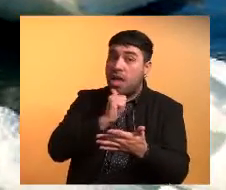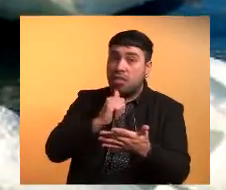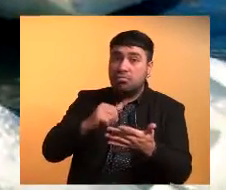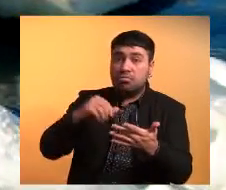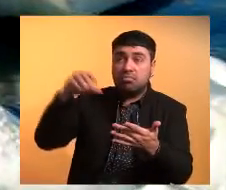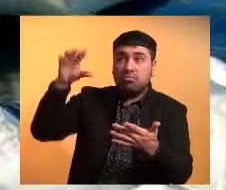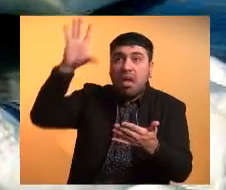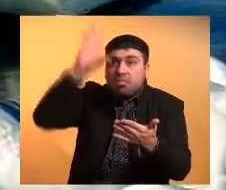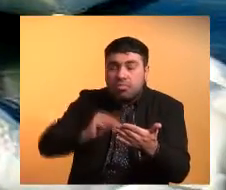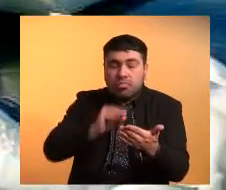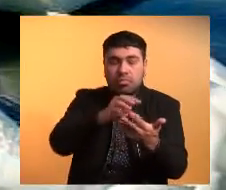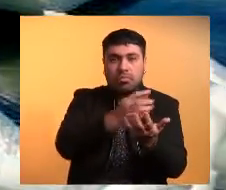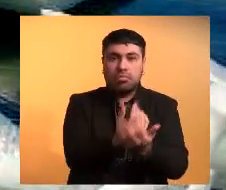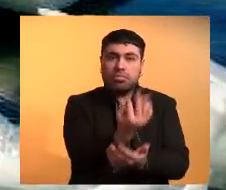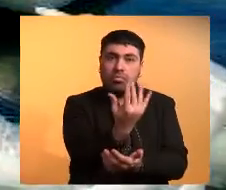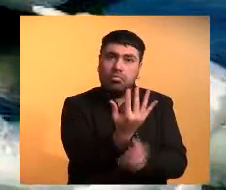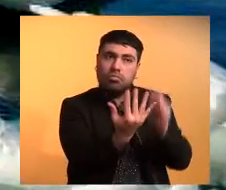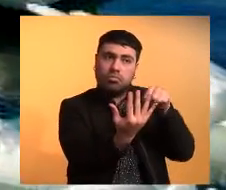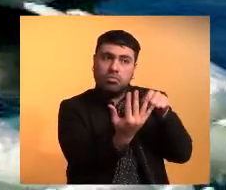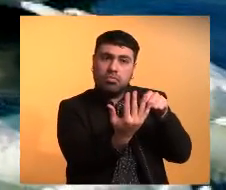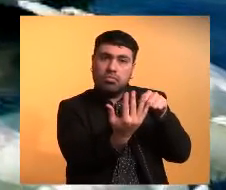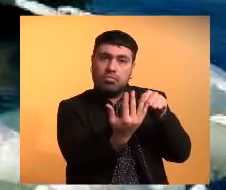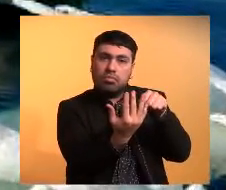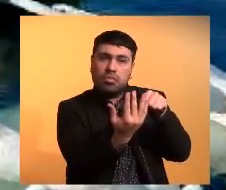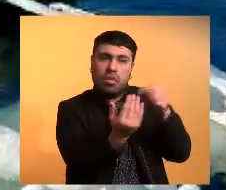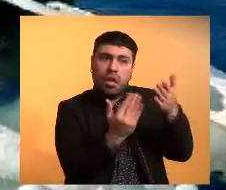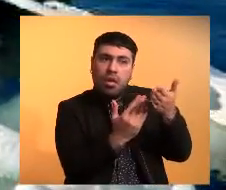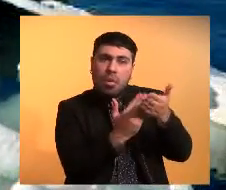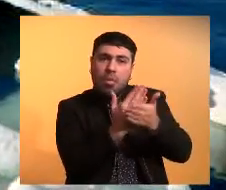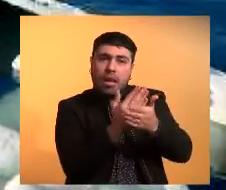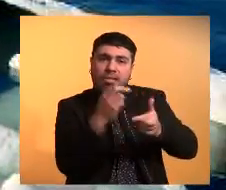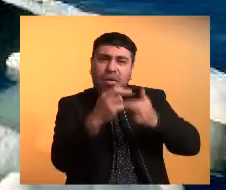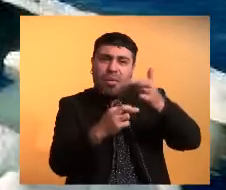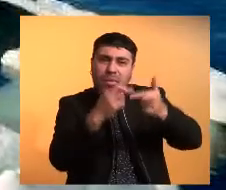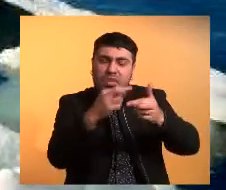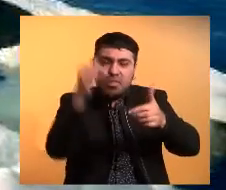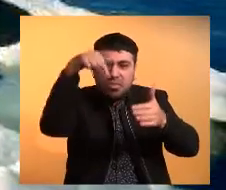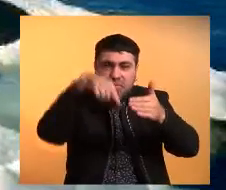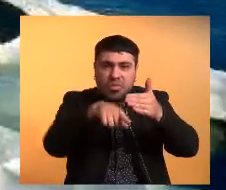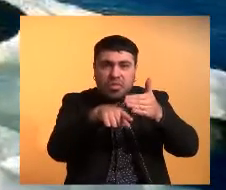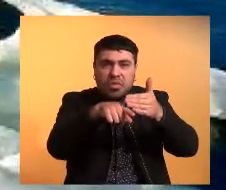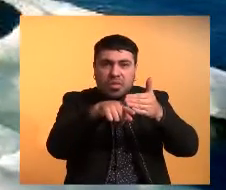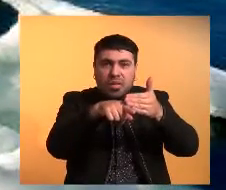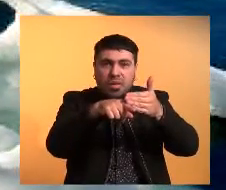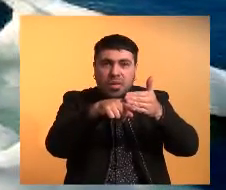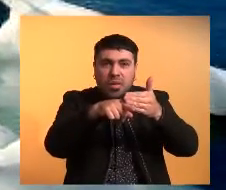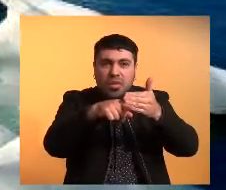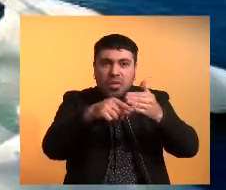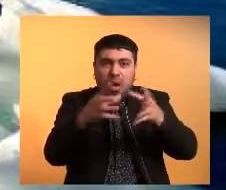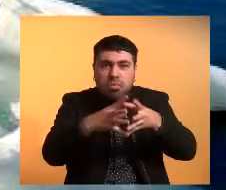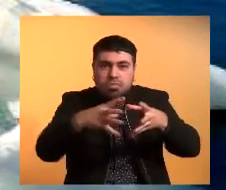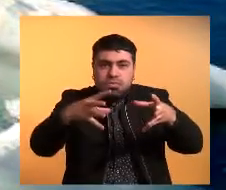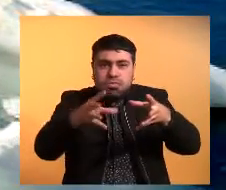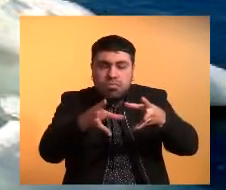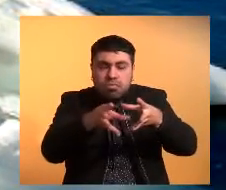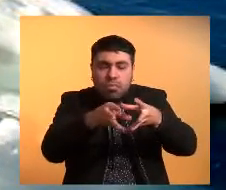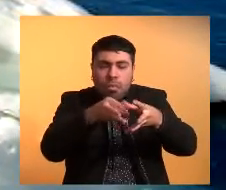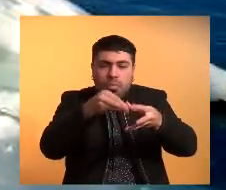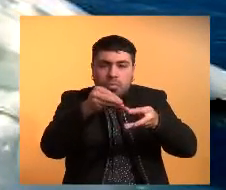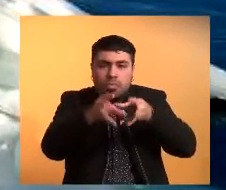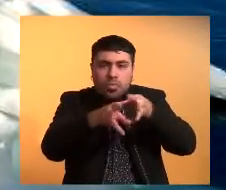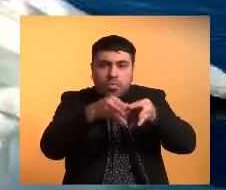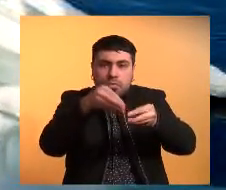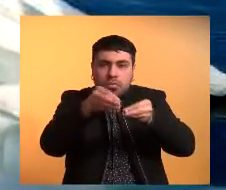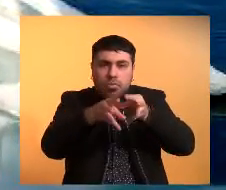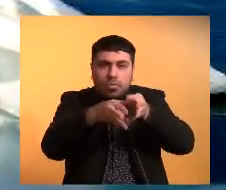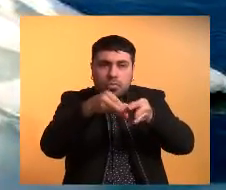de sus pigmentos se degradan, ¿ya? En oscuridad. Simplemente como no los usan, se degradan, pierden la capacidad